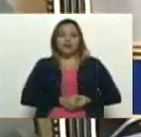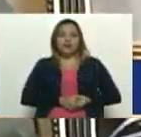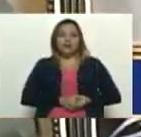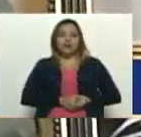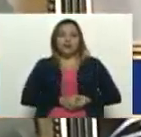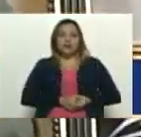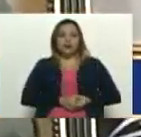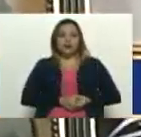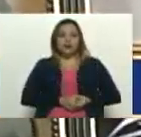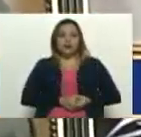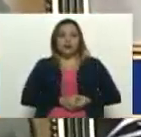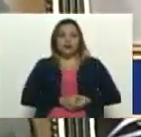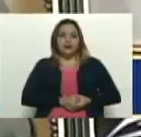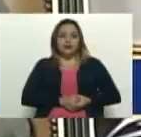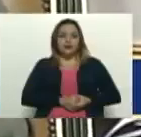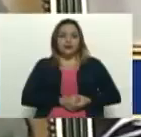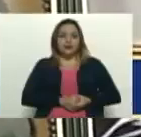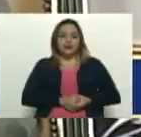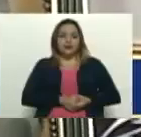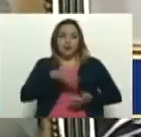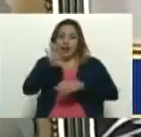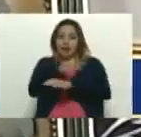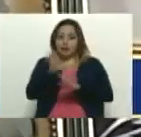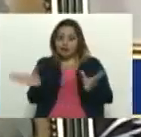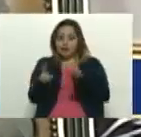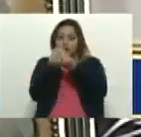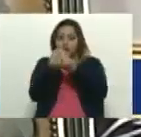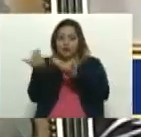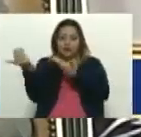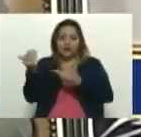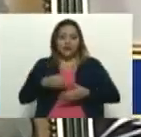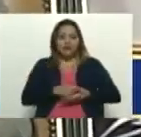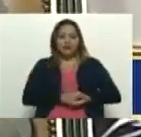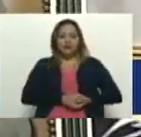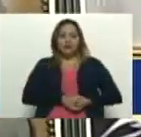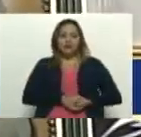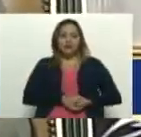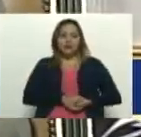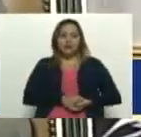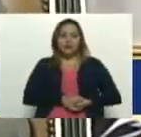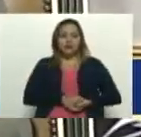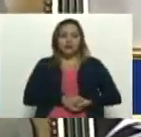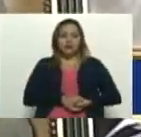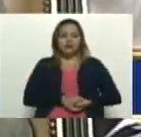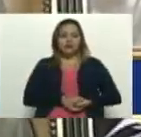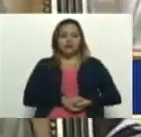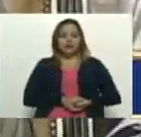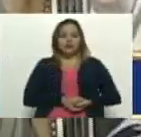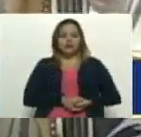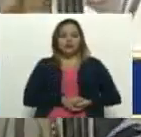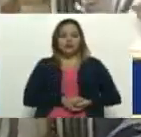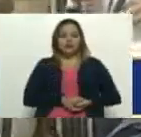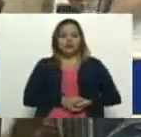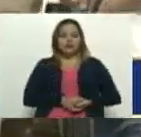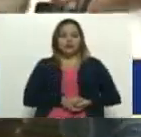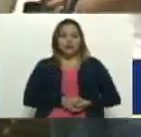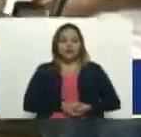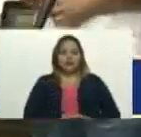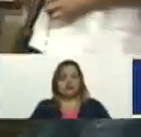Oh, no, cantemos juntos, camarada. Falta muchas cosas para conseguir la